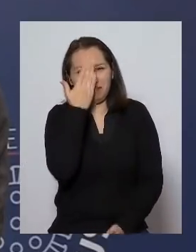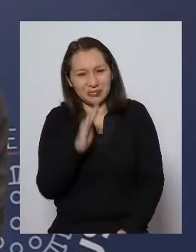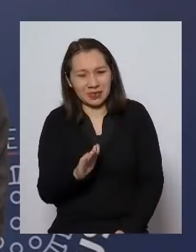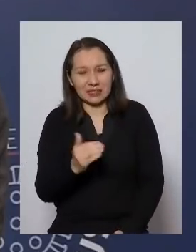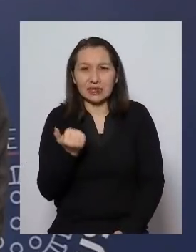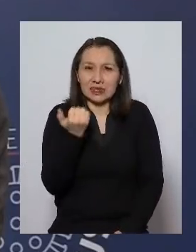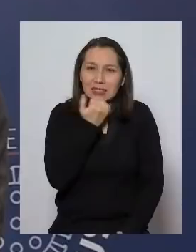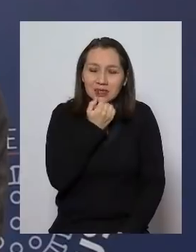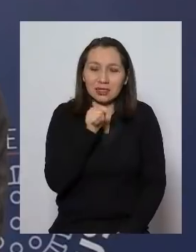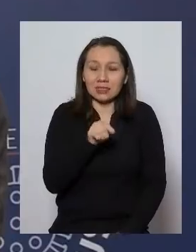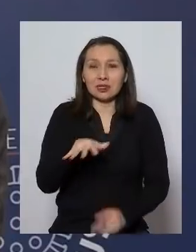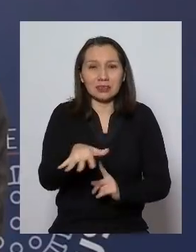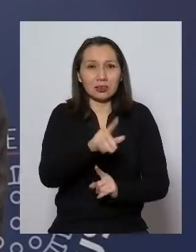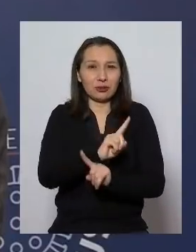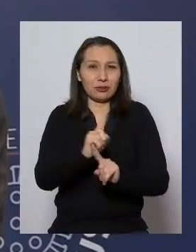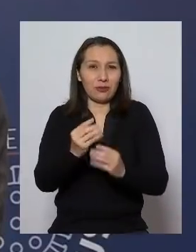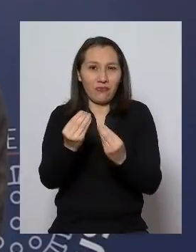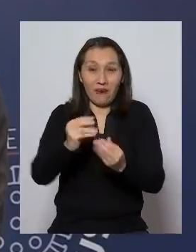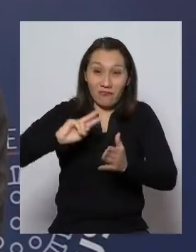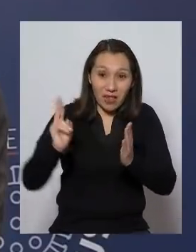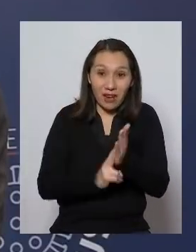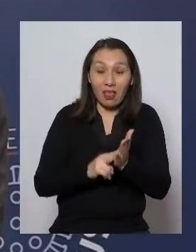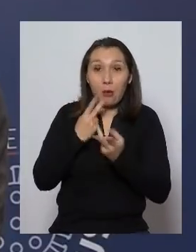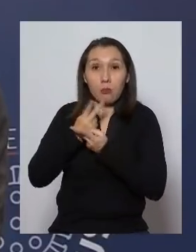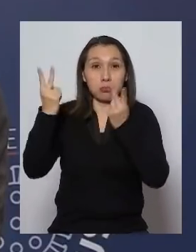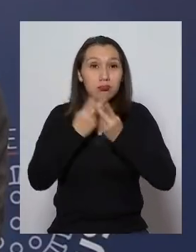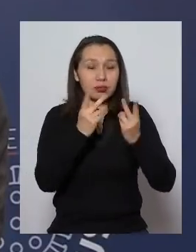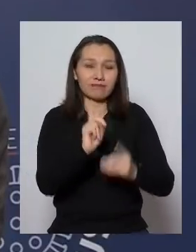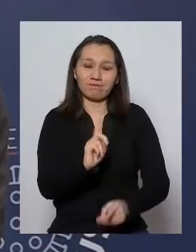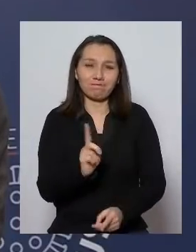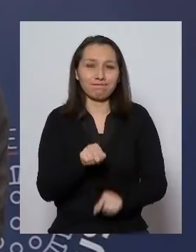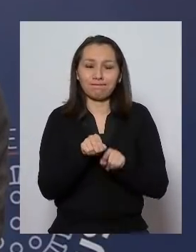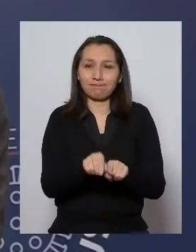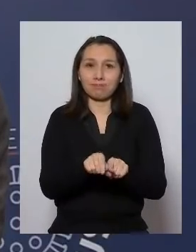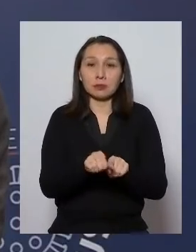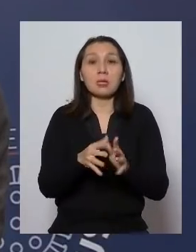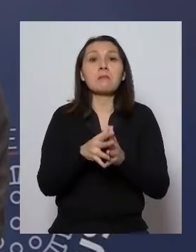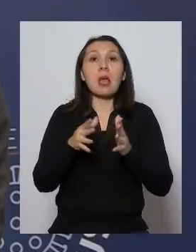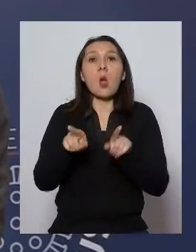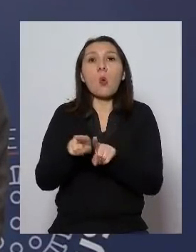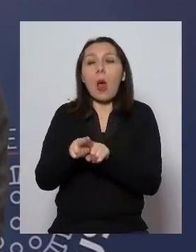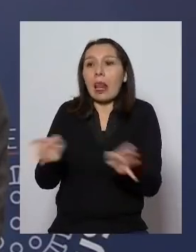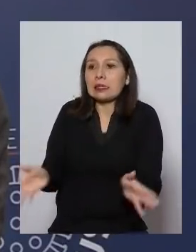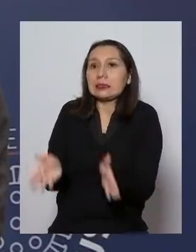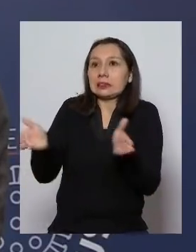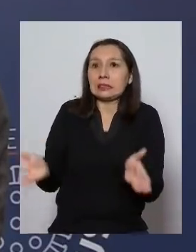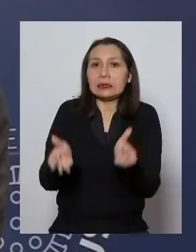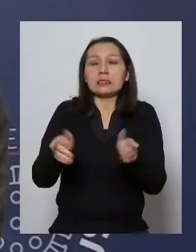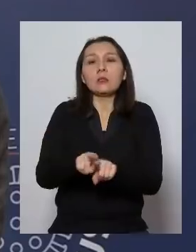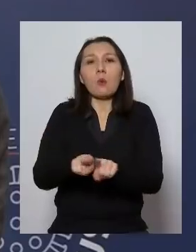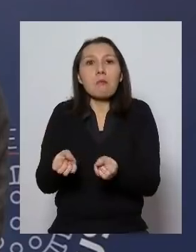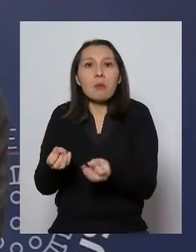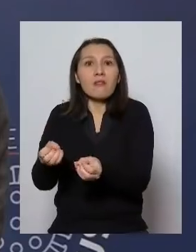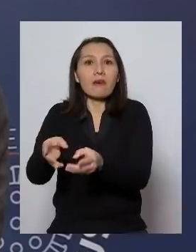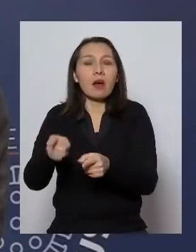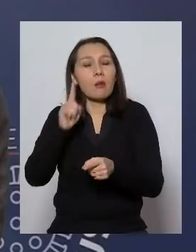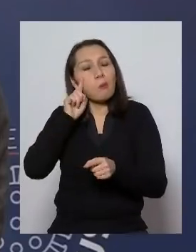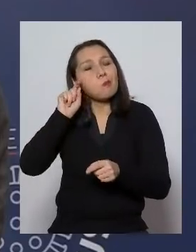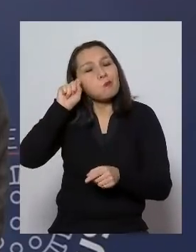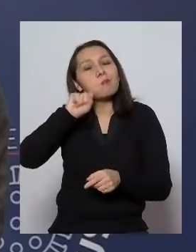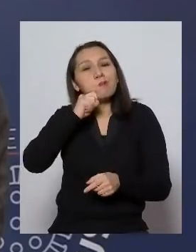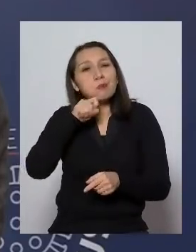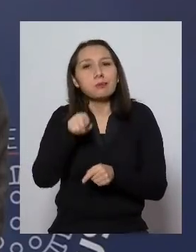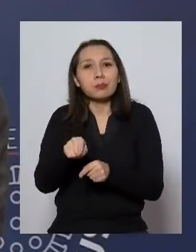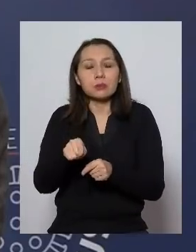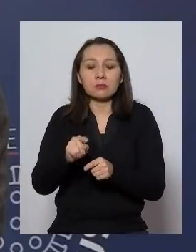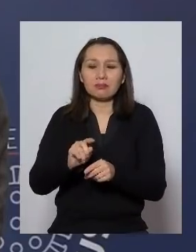situaciones que no obedecen a la realidad y sobre todo, ¿no es cierto?, alentando conductas y acciones